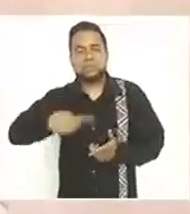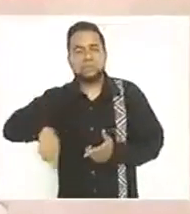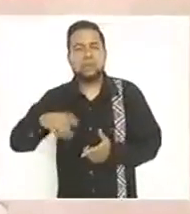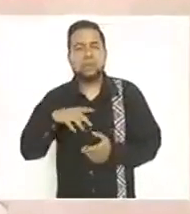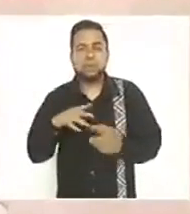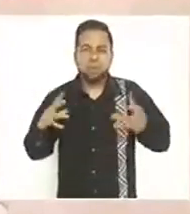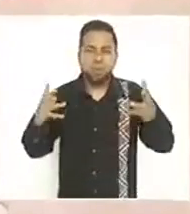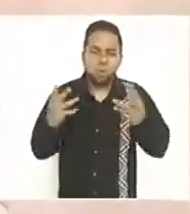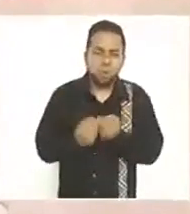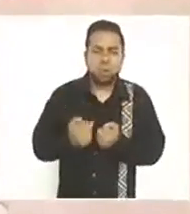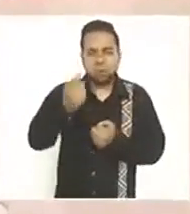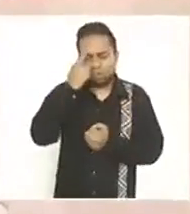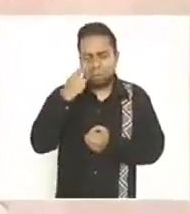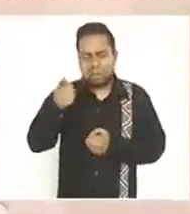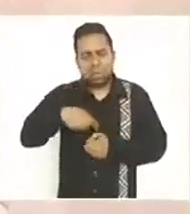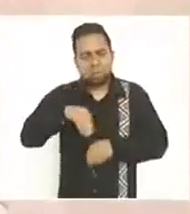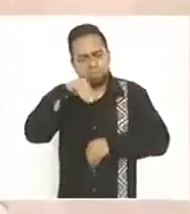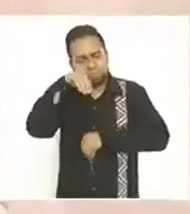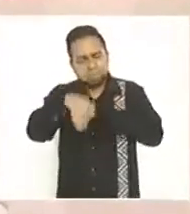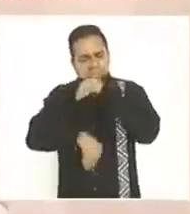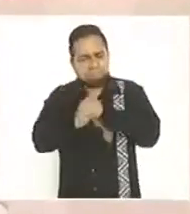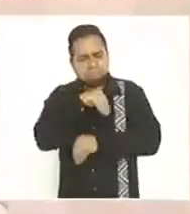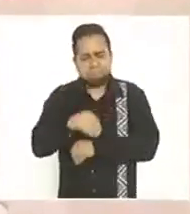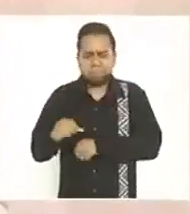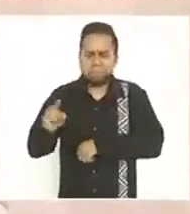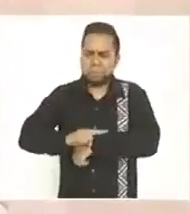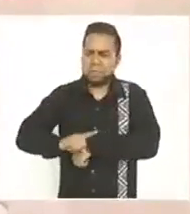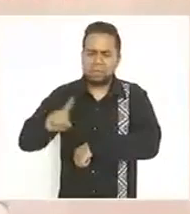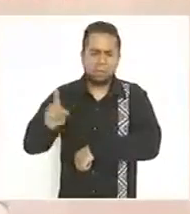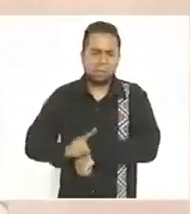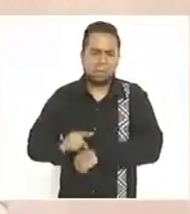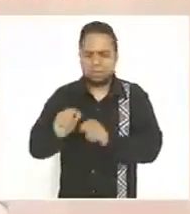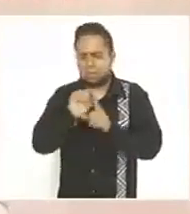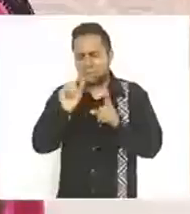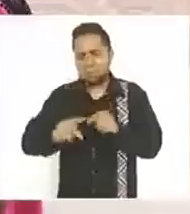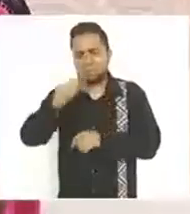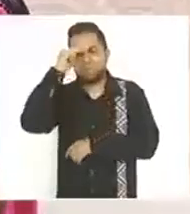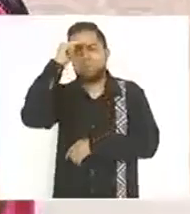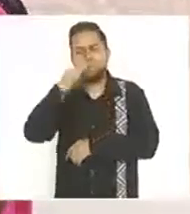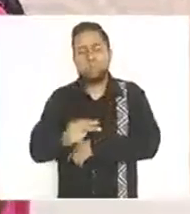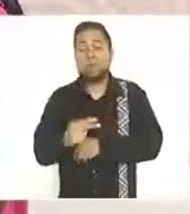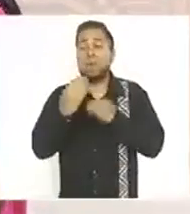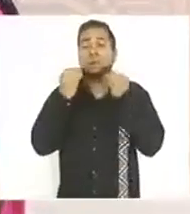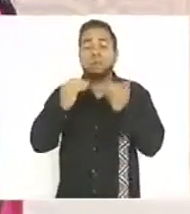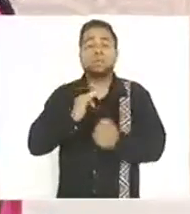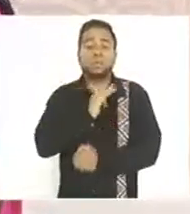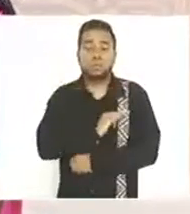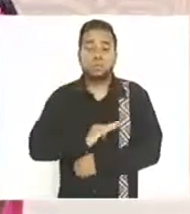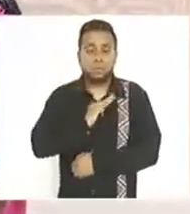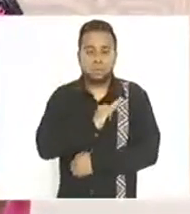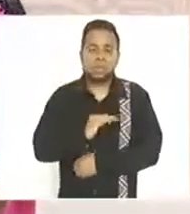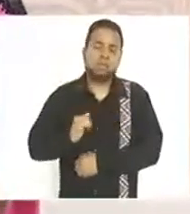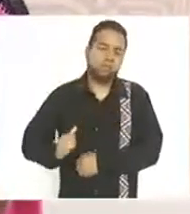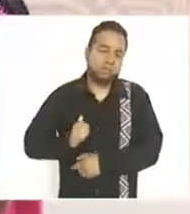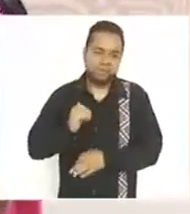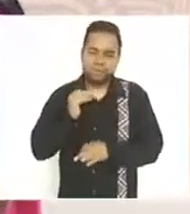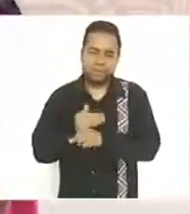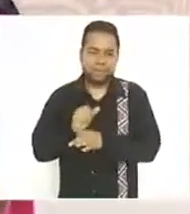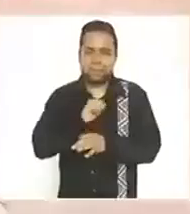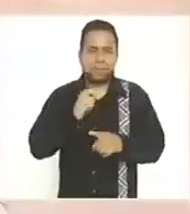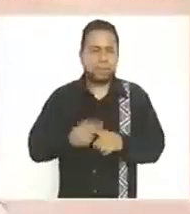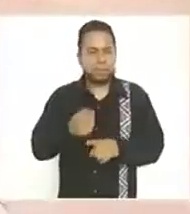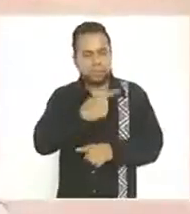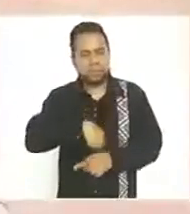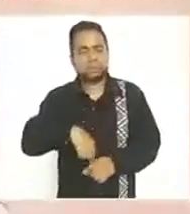se reúnen para construir todos los días nuestra nación. Muchas felicidades anticipadas a